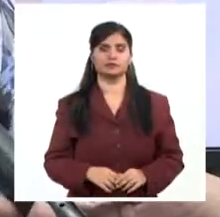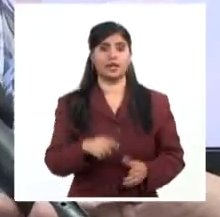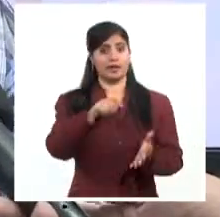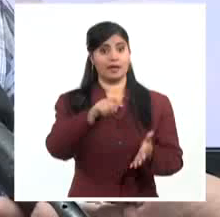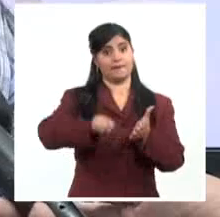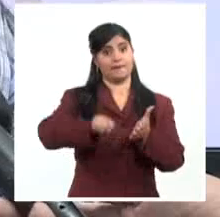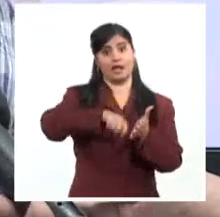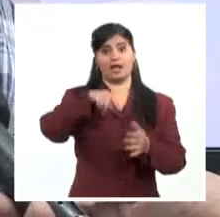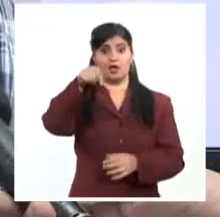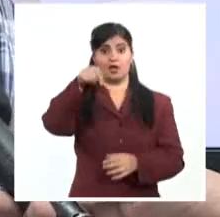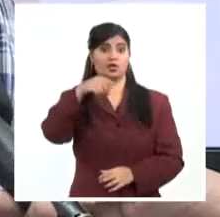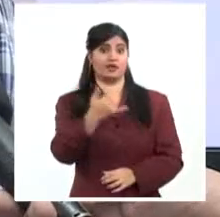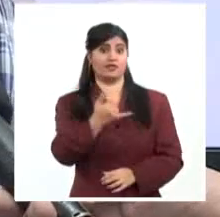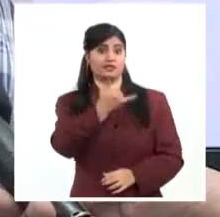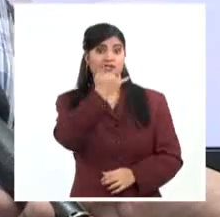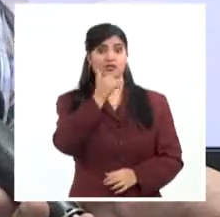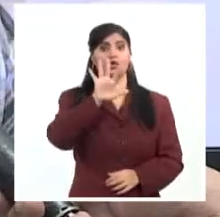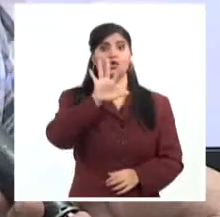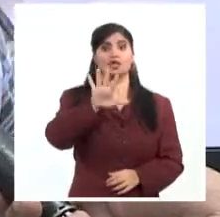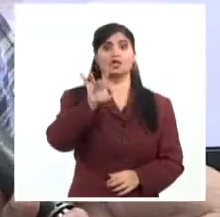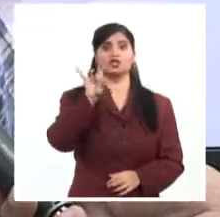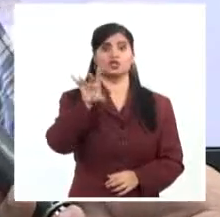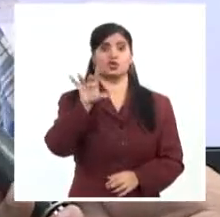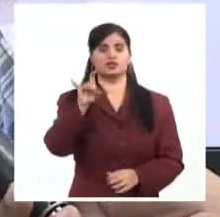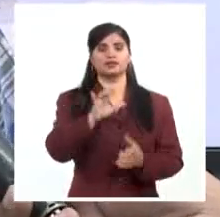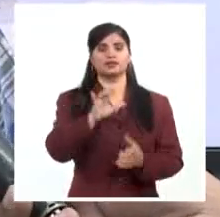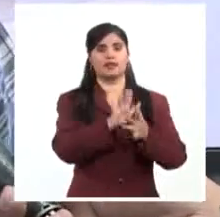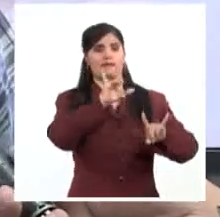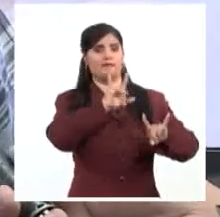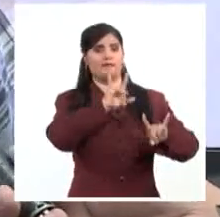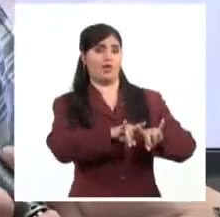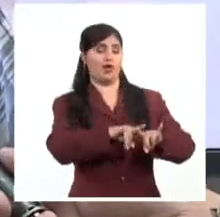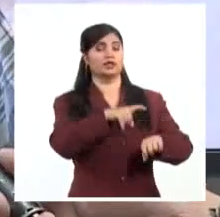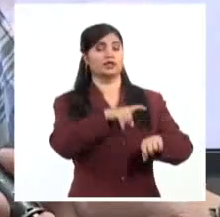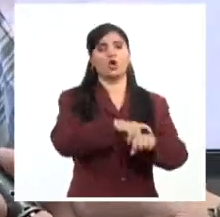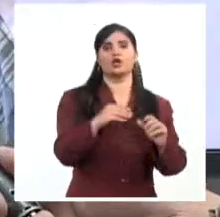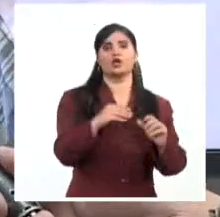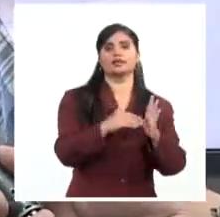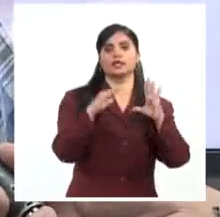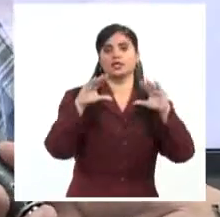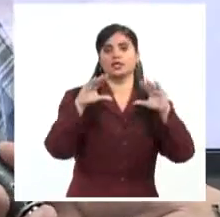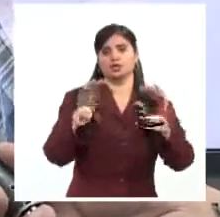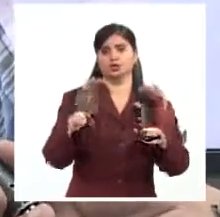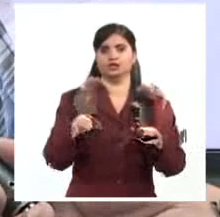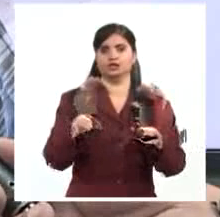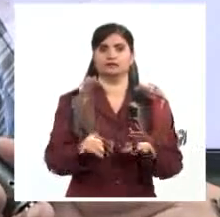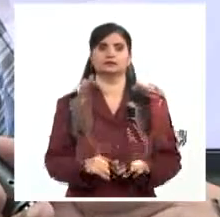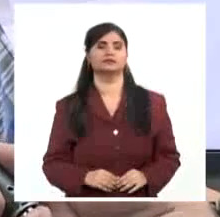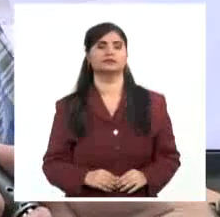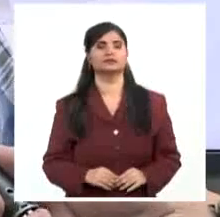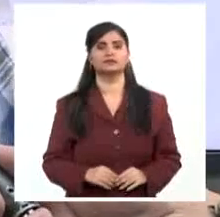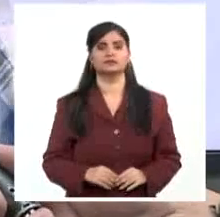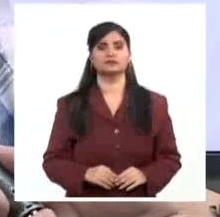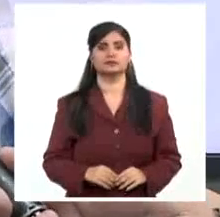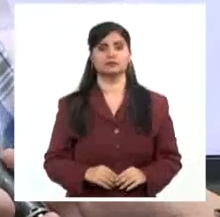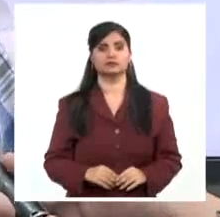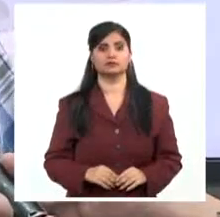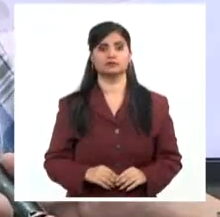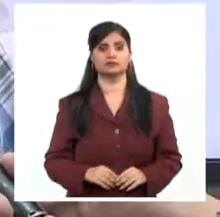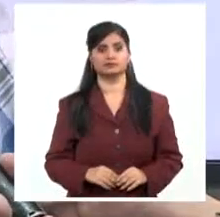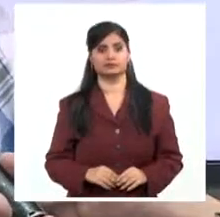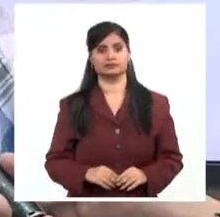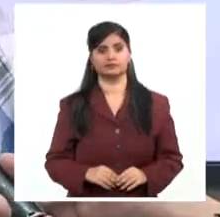hoy una afectación de 515 megawatts en la hora de la máxima demanda, que indiscutiblemente, en la medida que las unidades térmicas se incorporen y